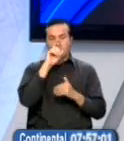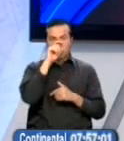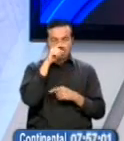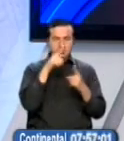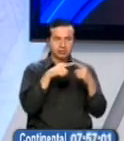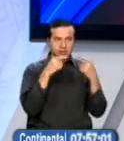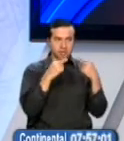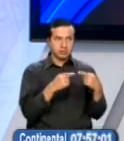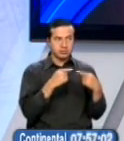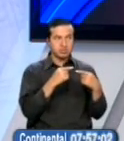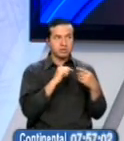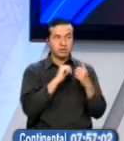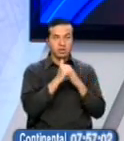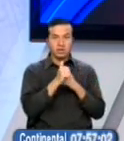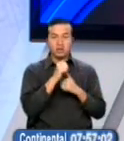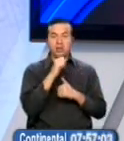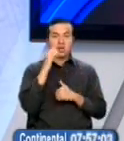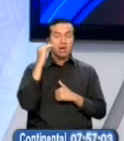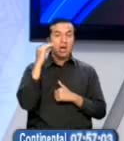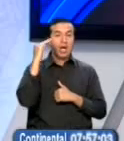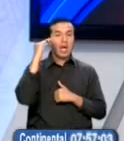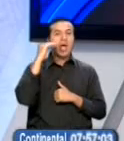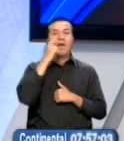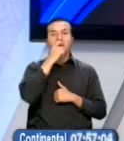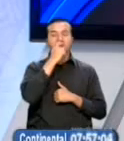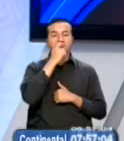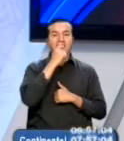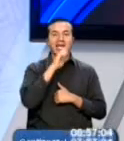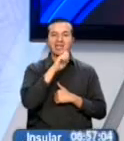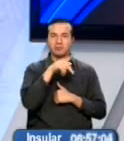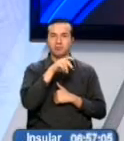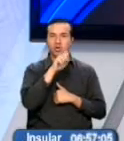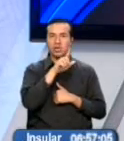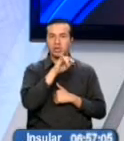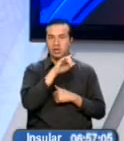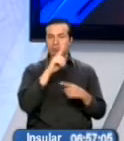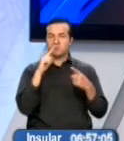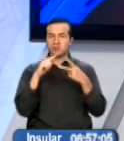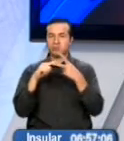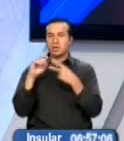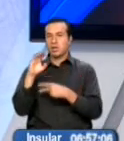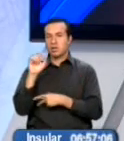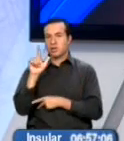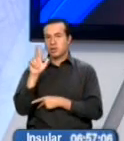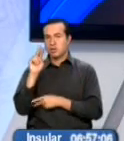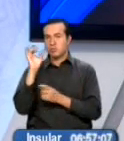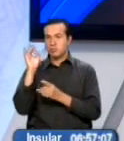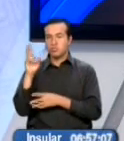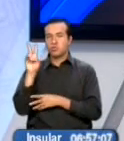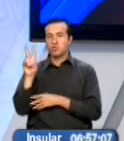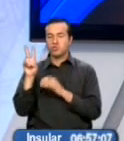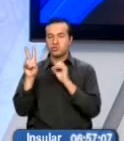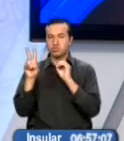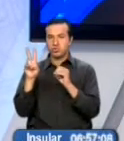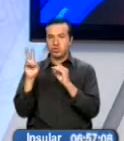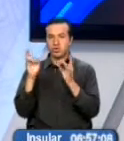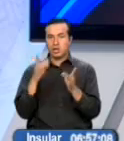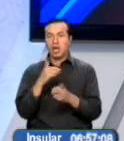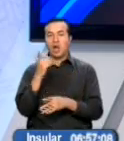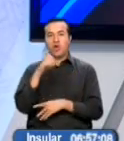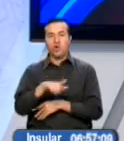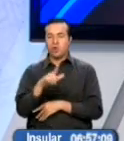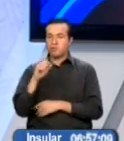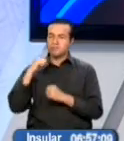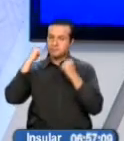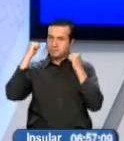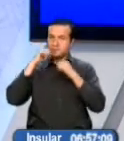esa misma posibilidad ante Espoli. Gualaceo empató 2-2 en el Atahualpa, mientras que el Clan Juvenil derrotó 2-0 a Liga de Loja. Hubo